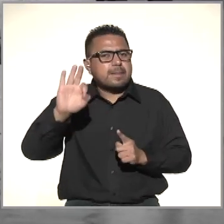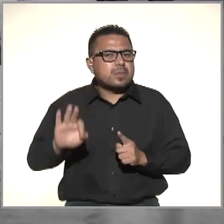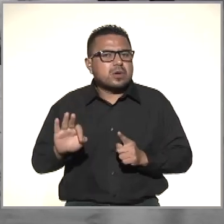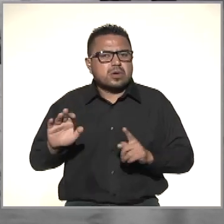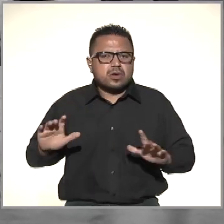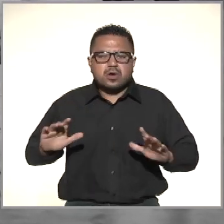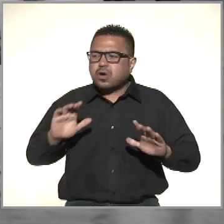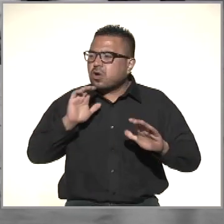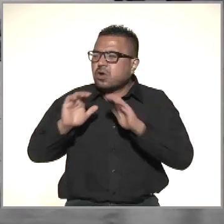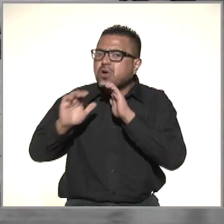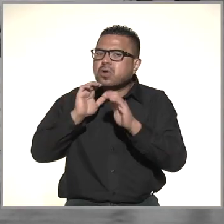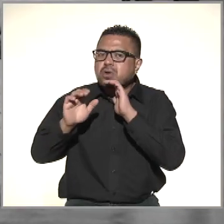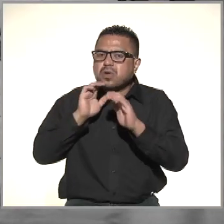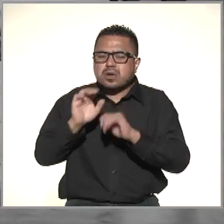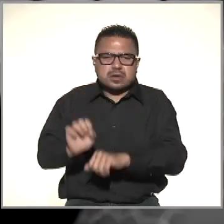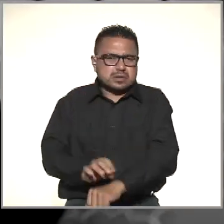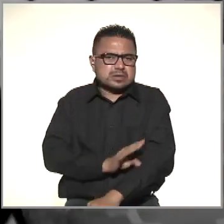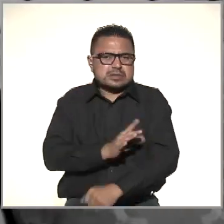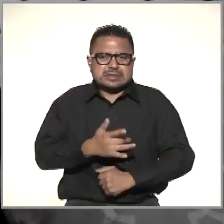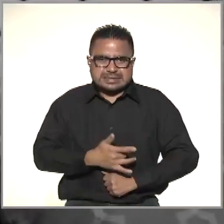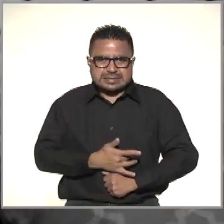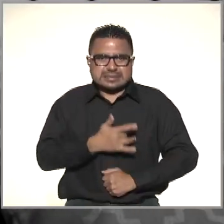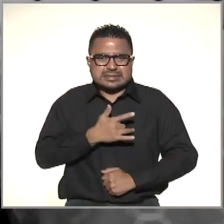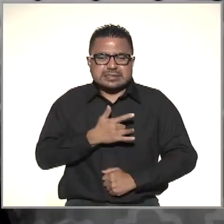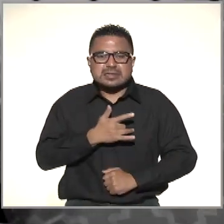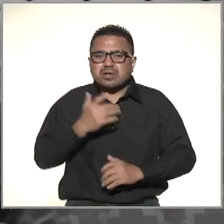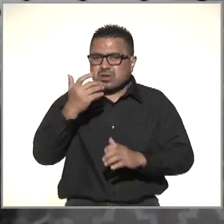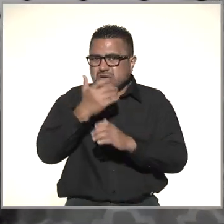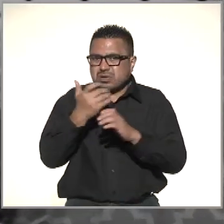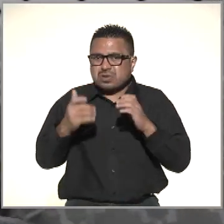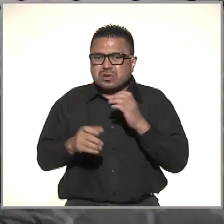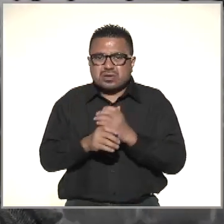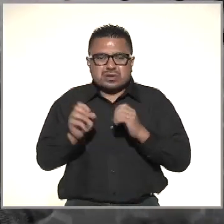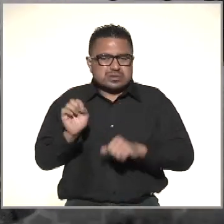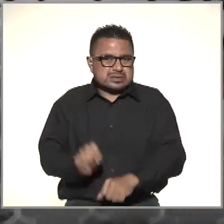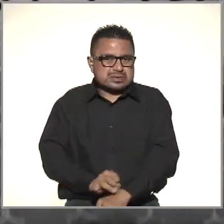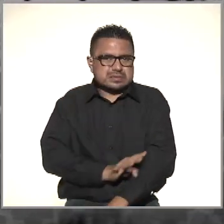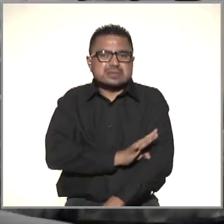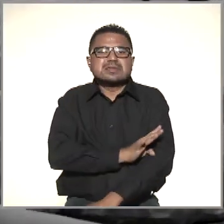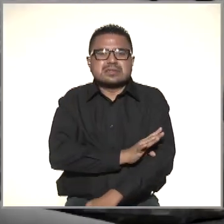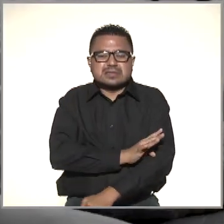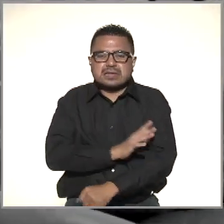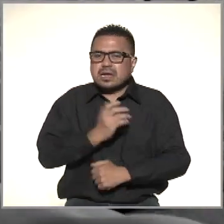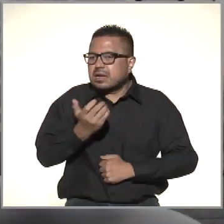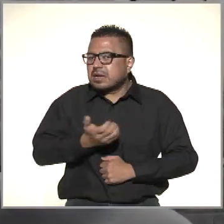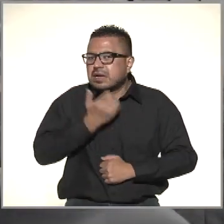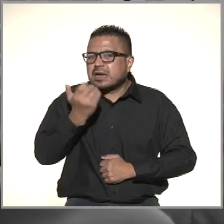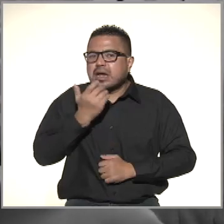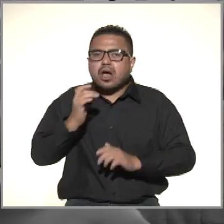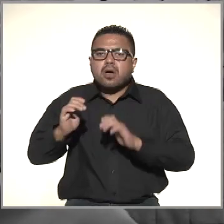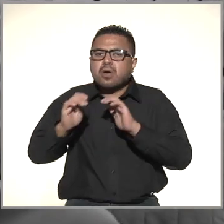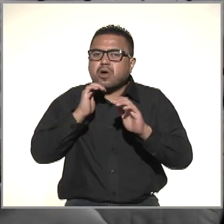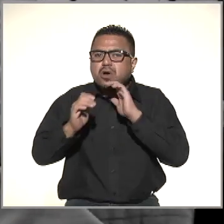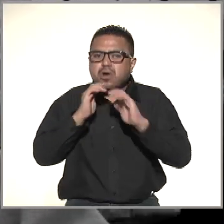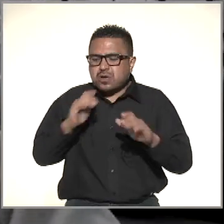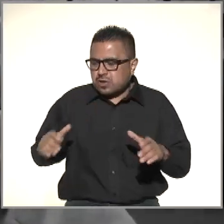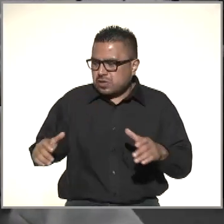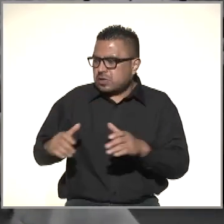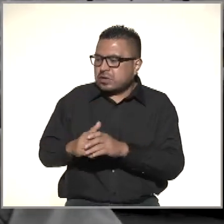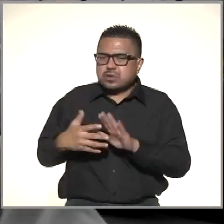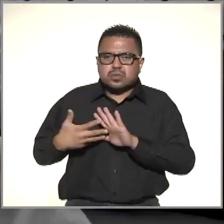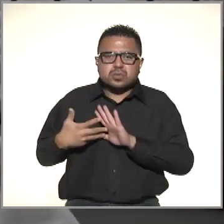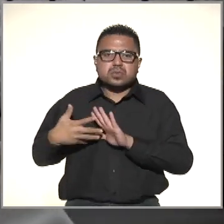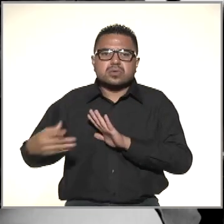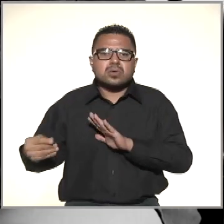nuestra comunicación emocional, de los elementos emocionales que suelen estar en la comunicación, se